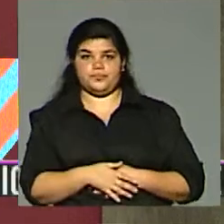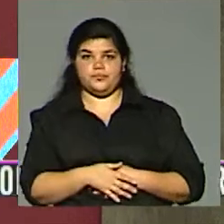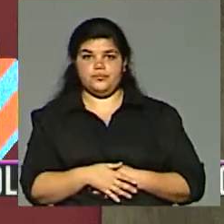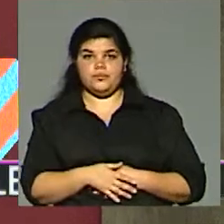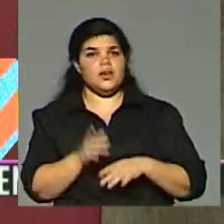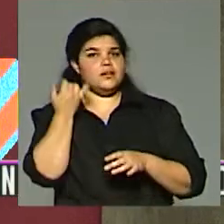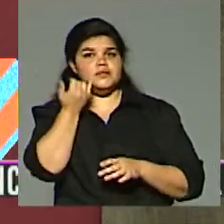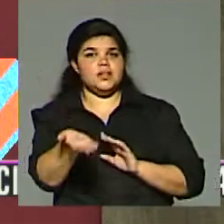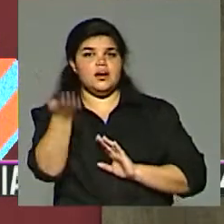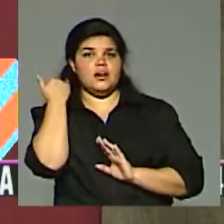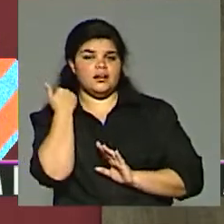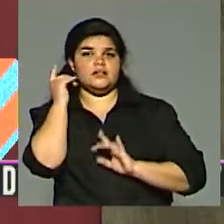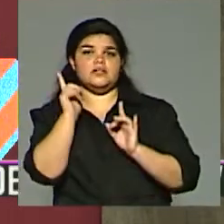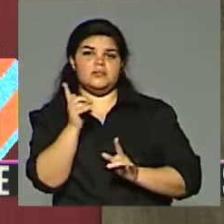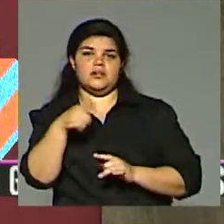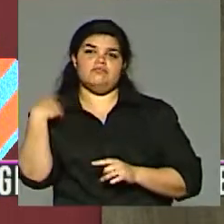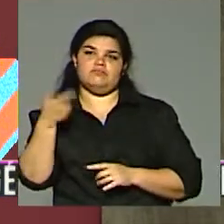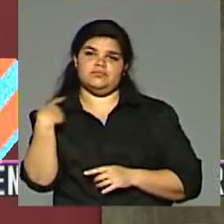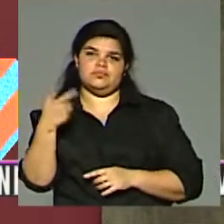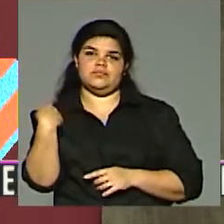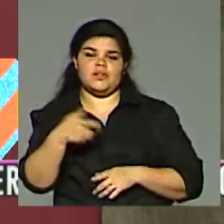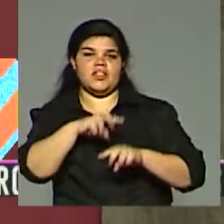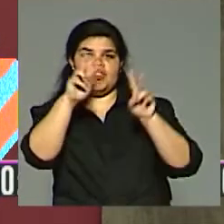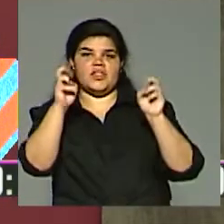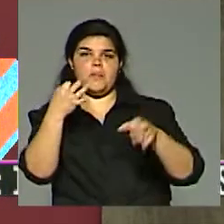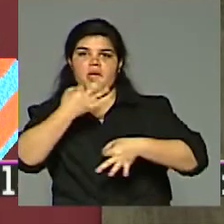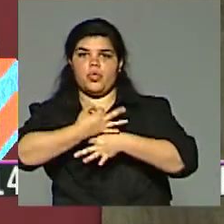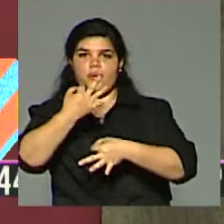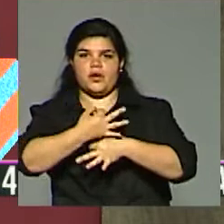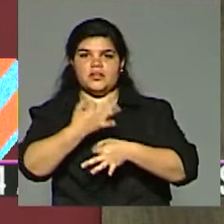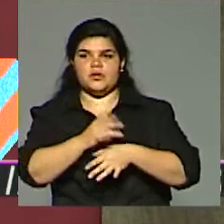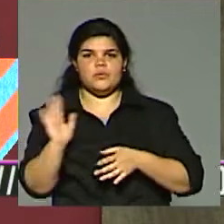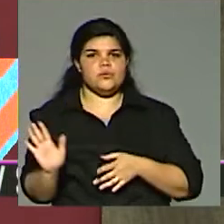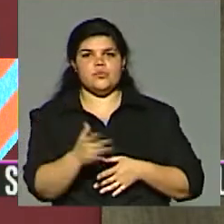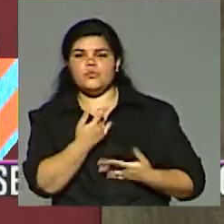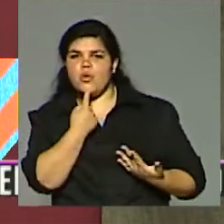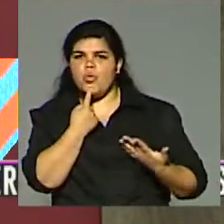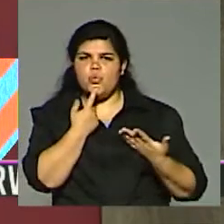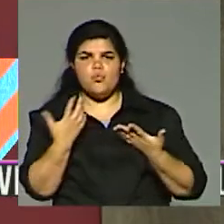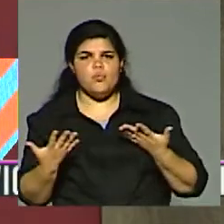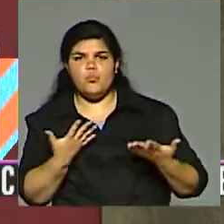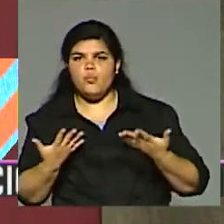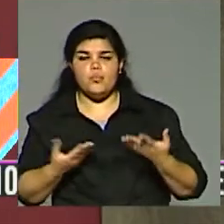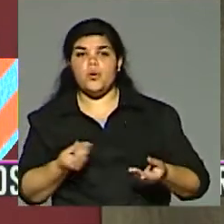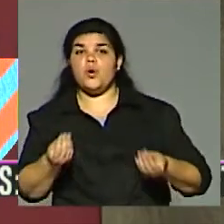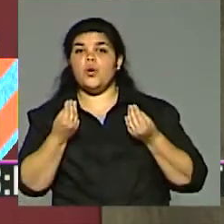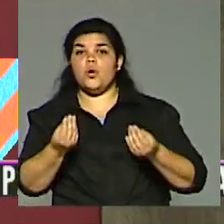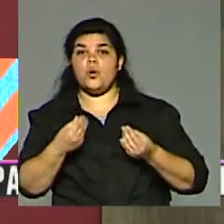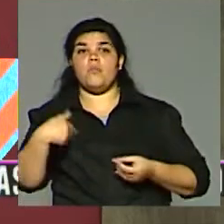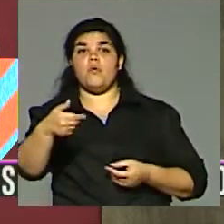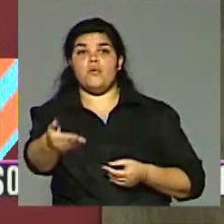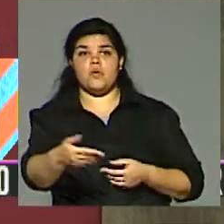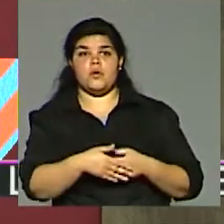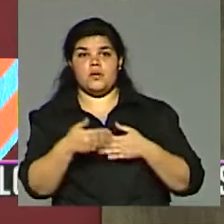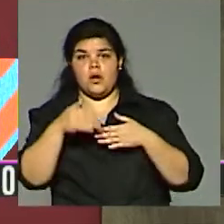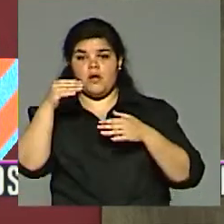Lo habíamos repasado, incluso hace días venimos hablando del tema educativo y hay mucha expectativa por justamente lo que va a estar sucediendo finalmente a partir